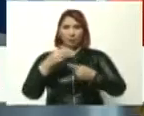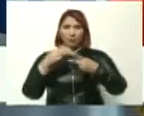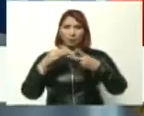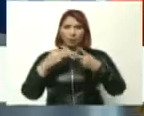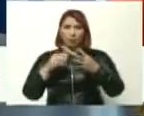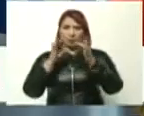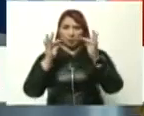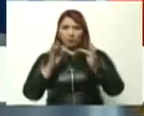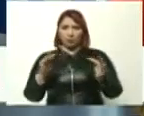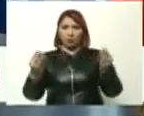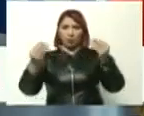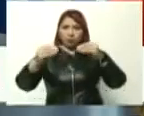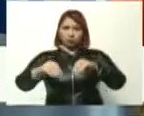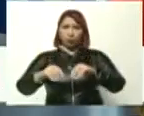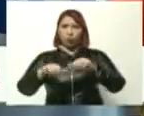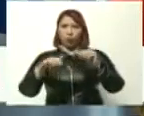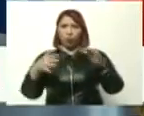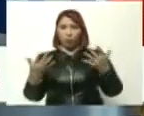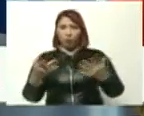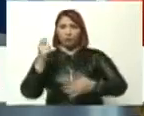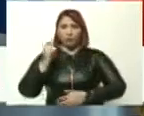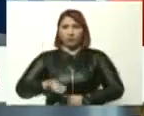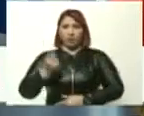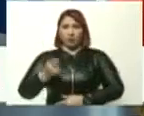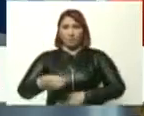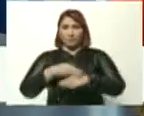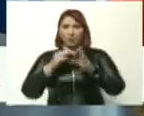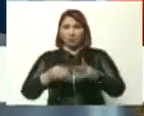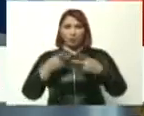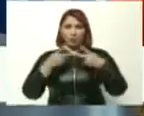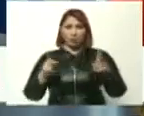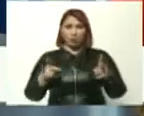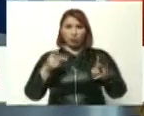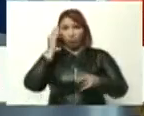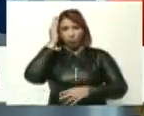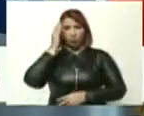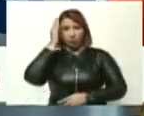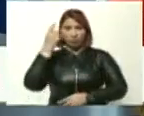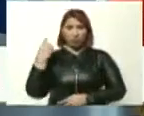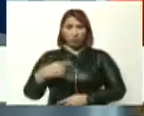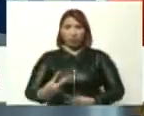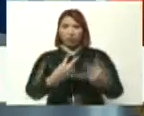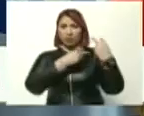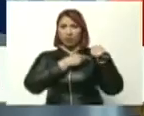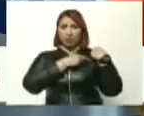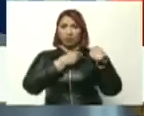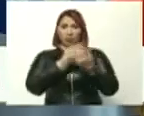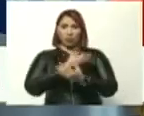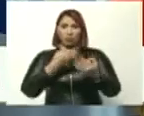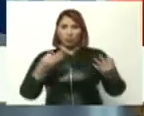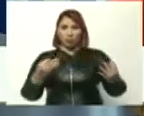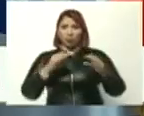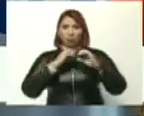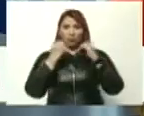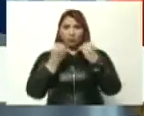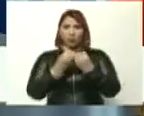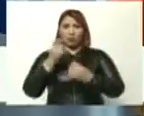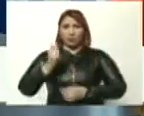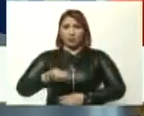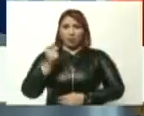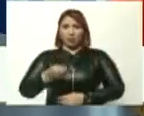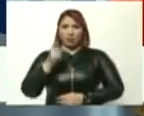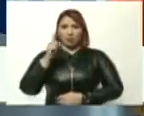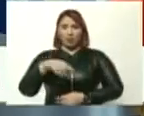conjunta cuando el fiscal del Ministerio Público, consciente que tiene a su cargo la correcta organización de la oficina fiscal y